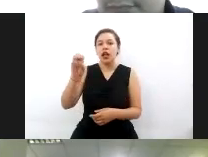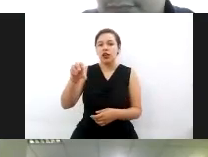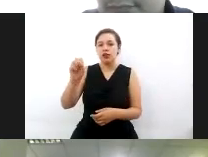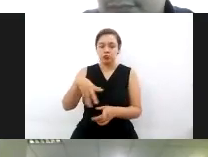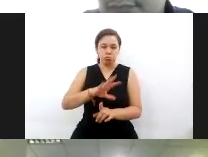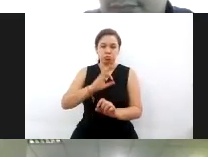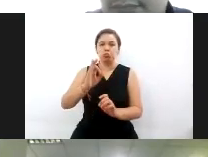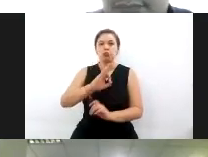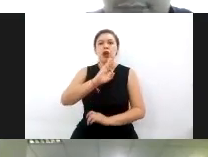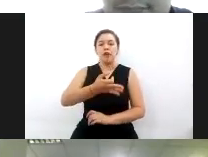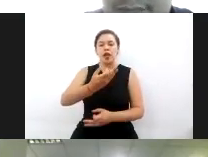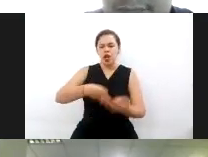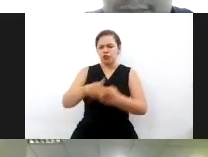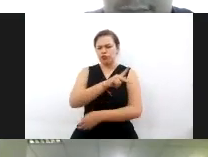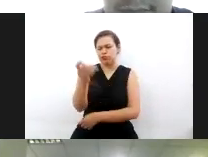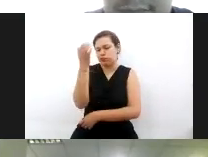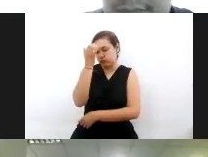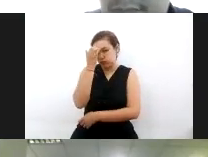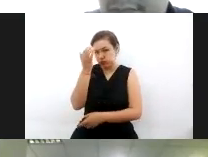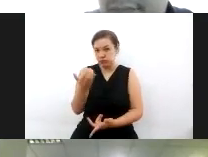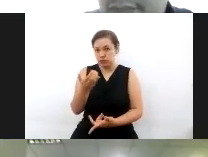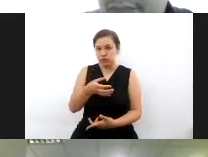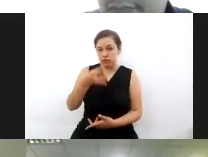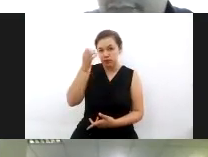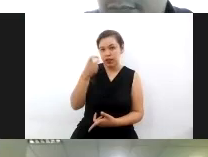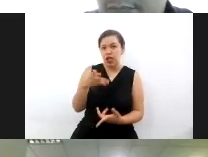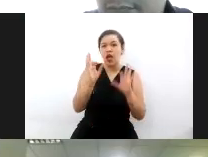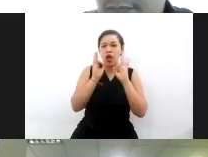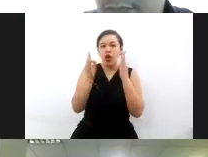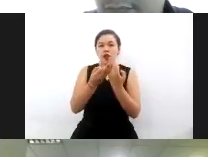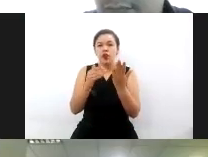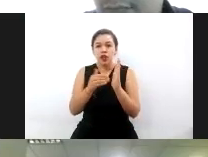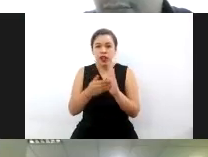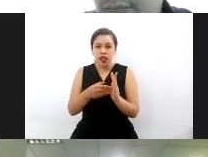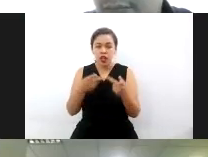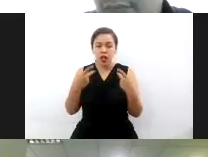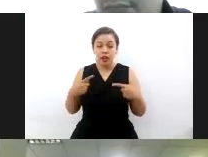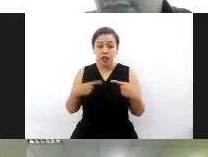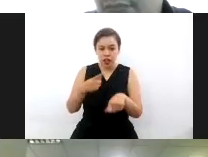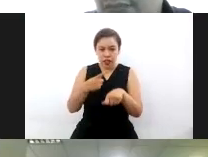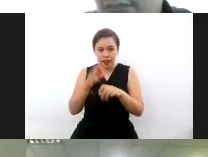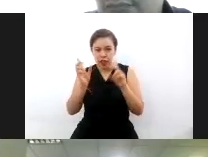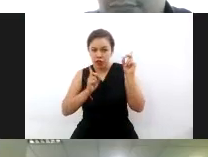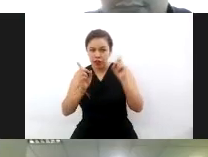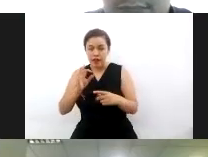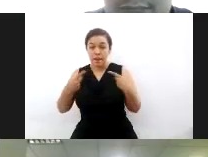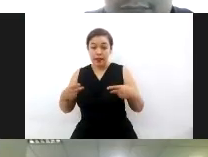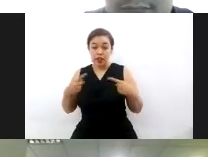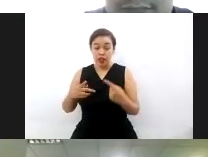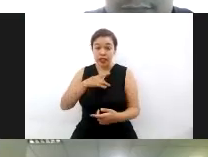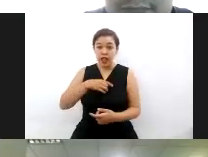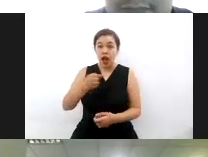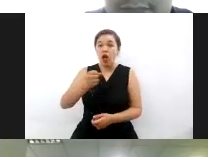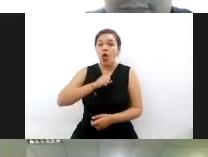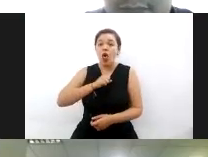como lo conocemos. Como definición operacional, un caso sospechoso va a ser aquella persona que presente 2 o